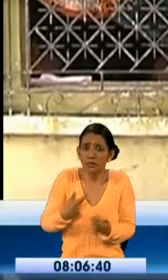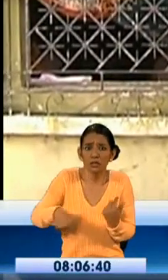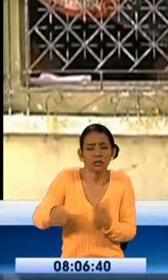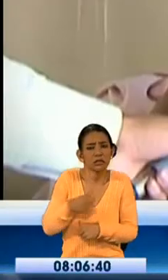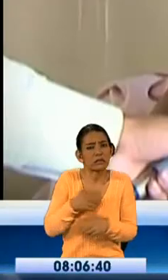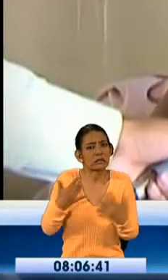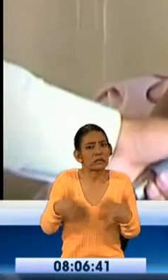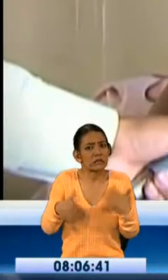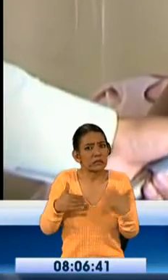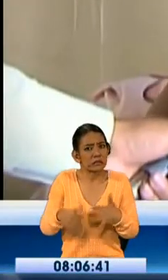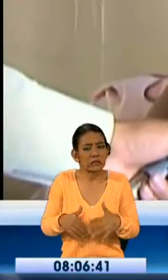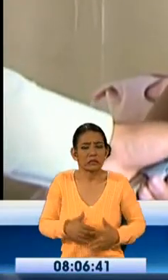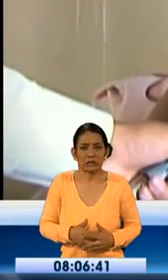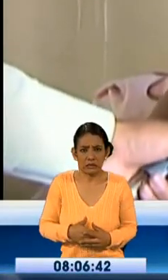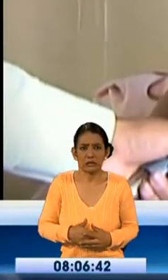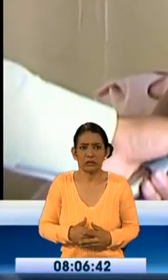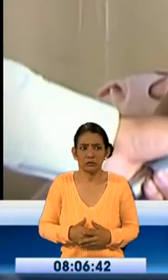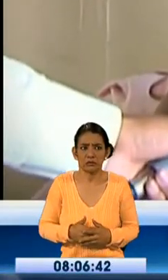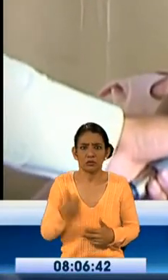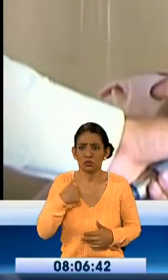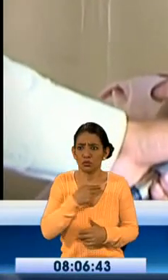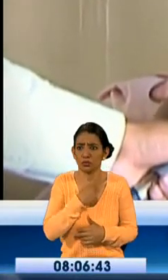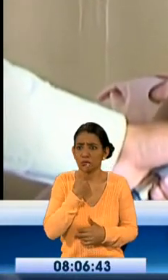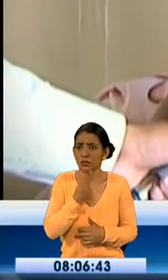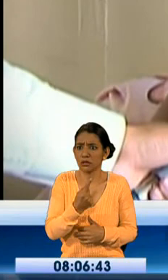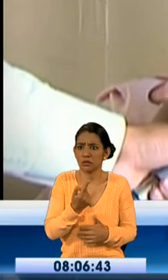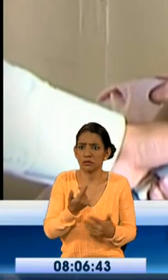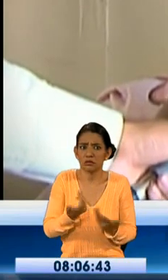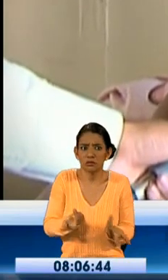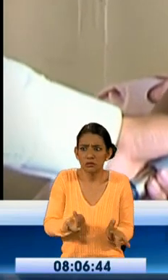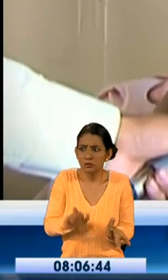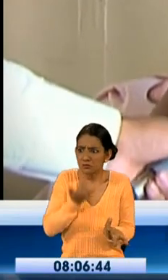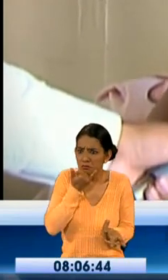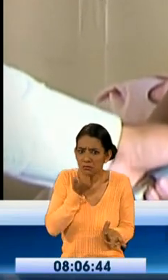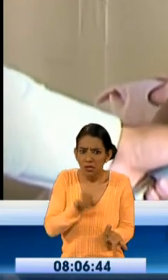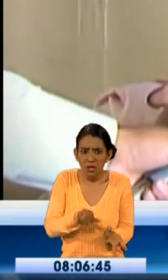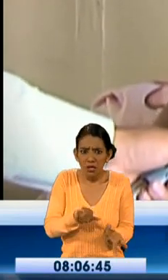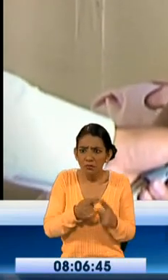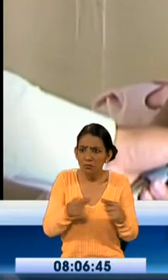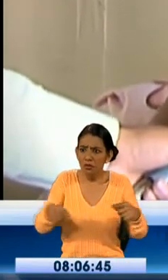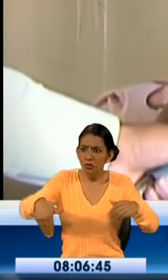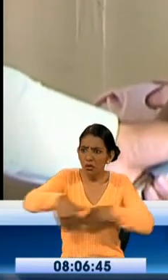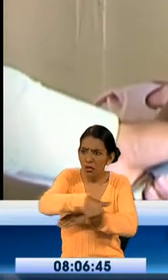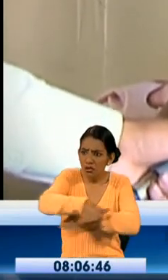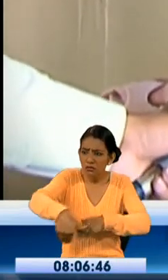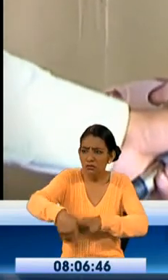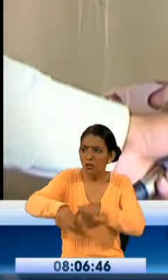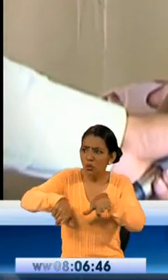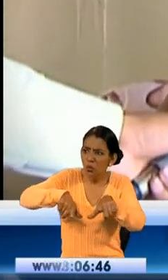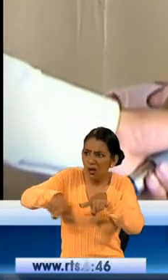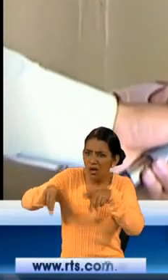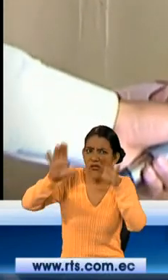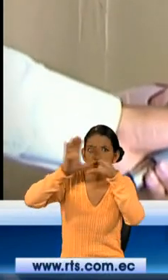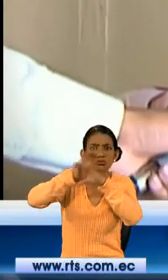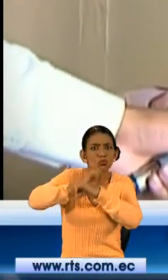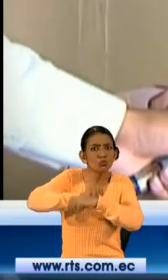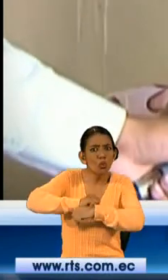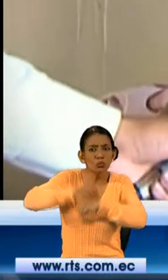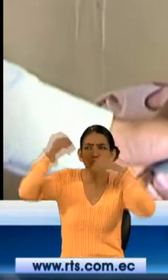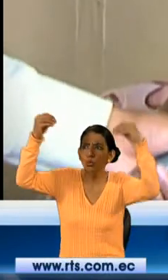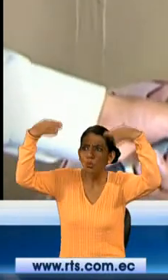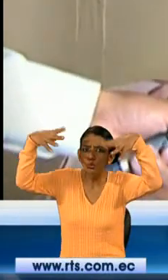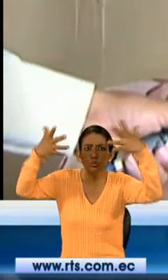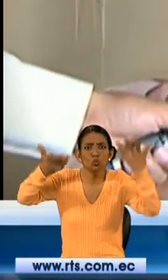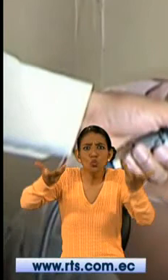contra. Entonces ya nosotros ya decíamos, ya esto estamos, está haciendo malo. Pero sí, esta parte es oscura, no hay mucho alumbramiento.